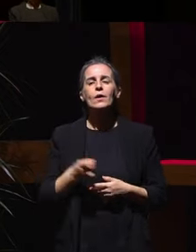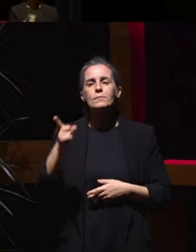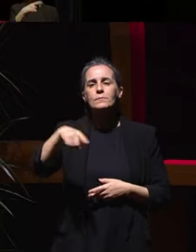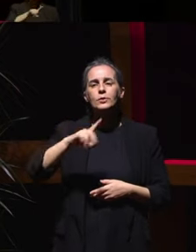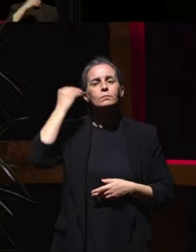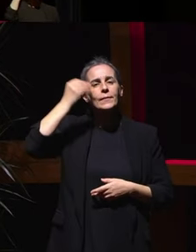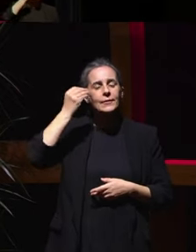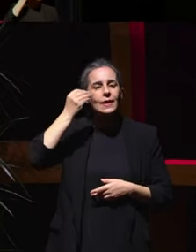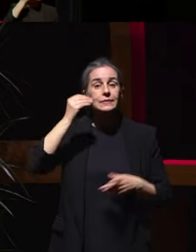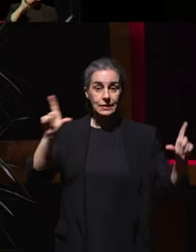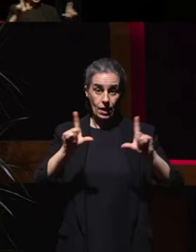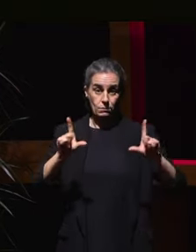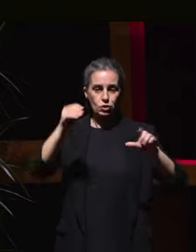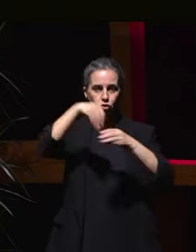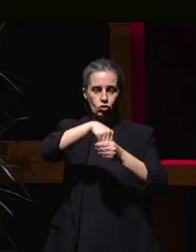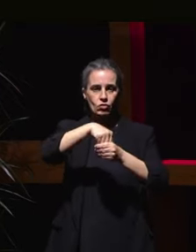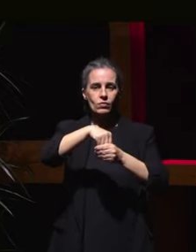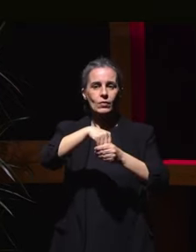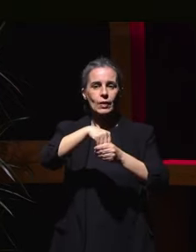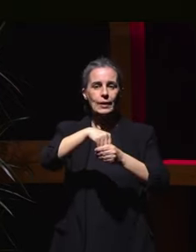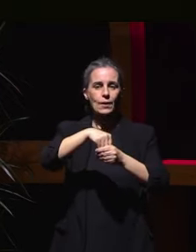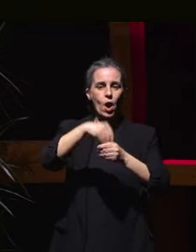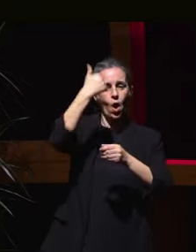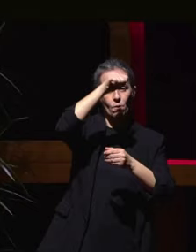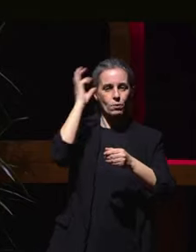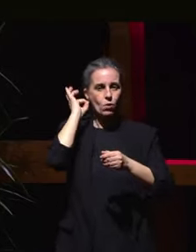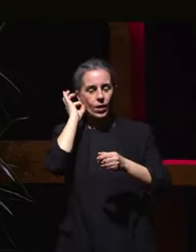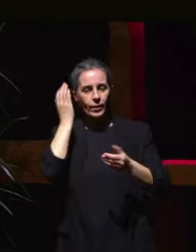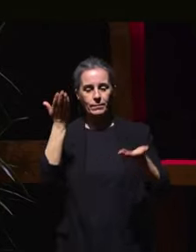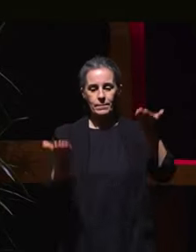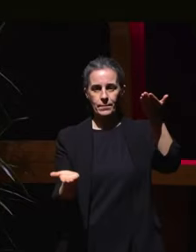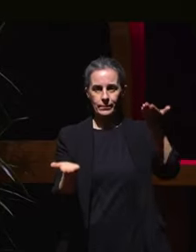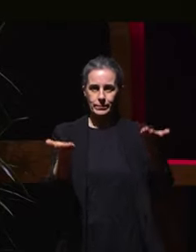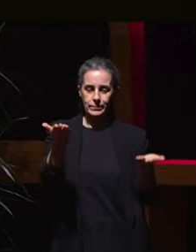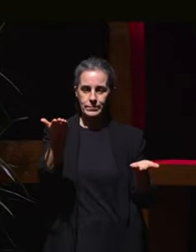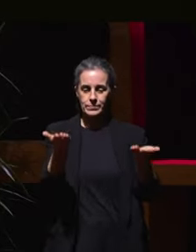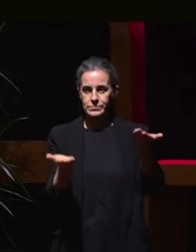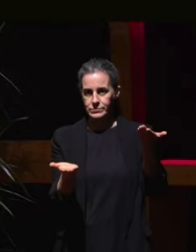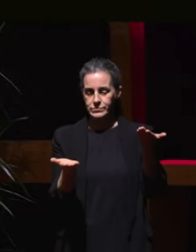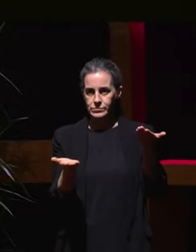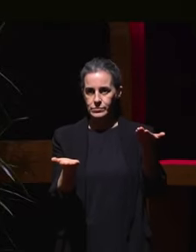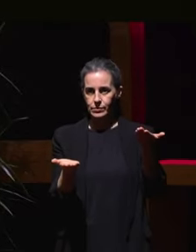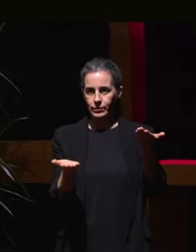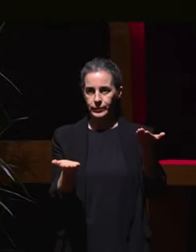que na televisión ten o mesmo peso o home que a muller? O mesmo peso no sentido de que